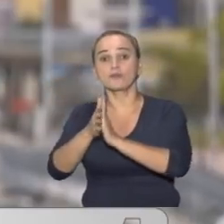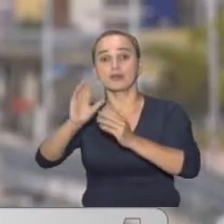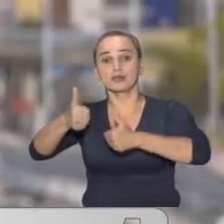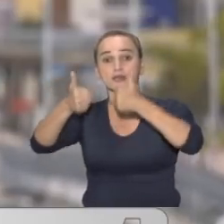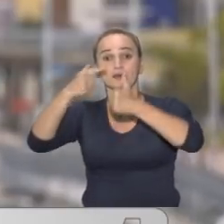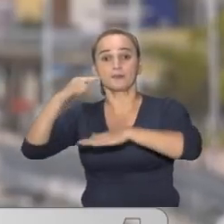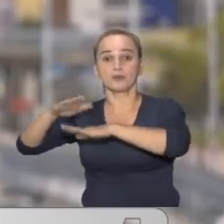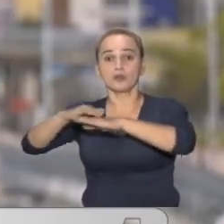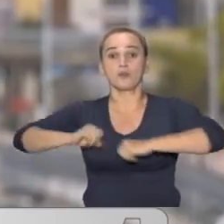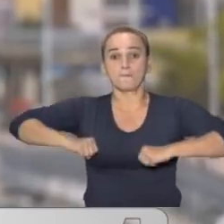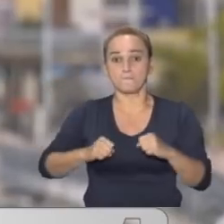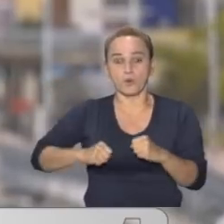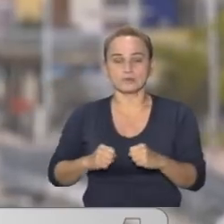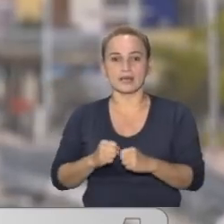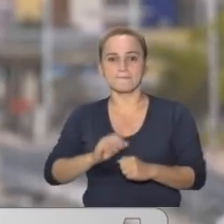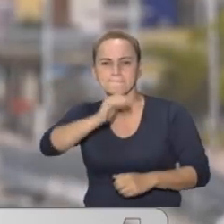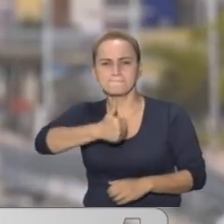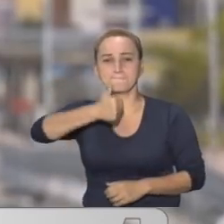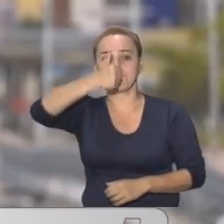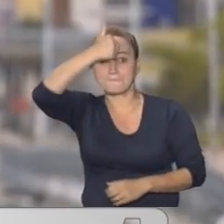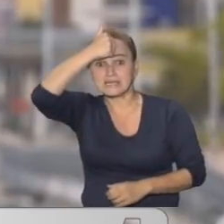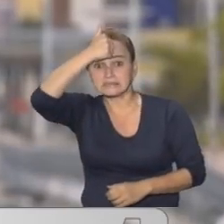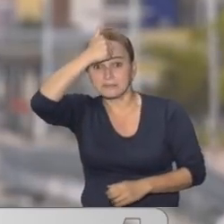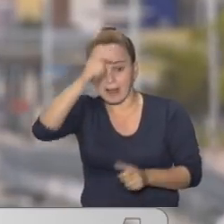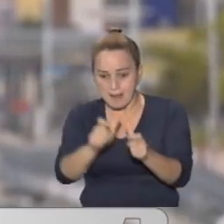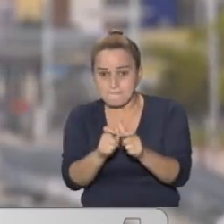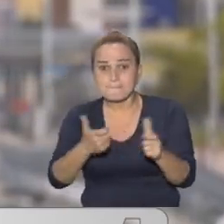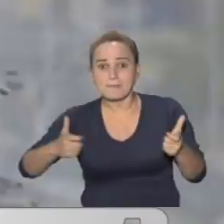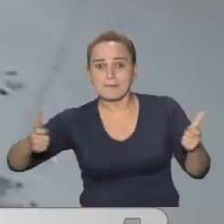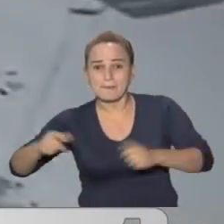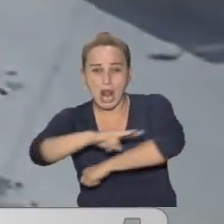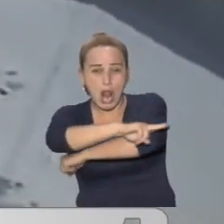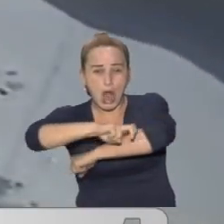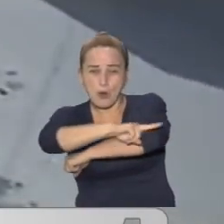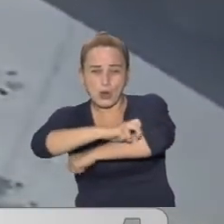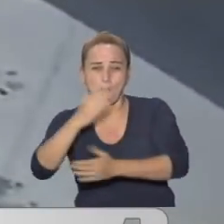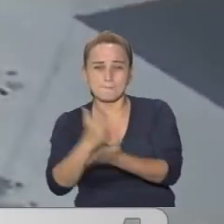policía. Bogotá es la ciudad con el mayor número de robos.